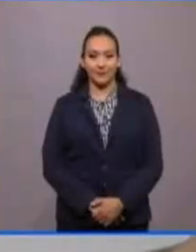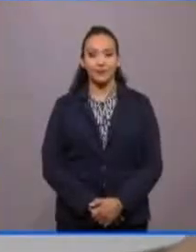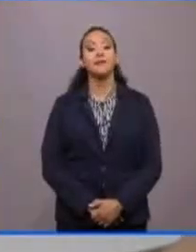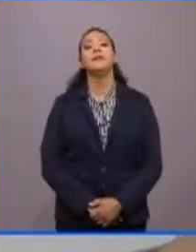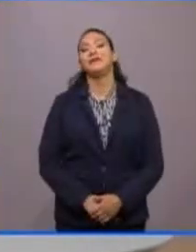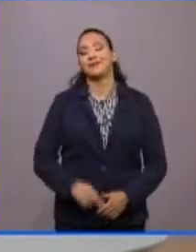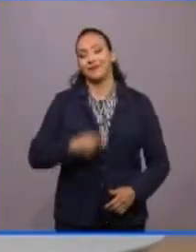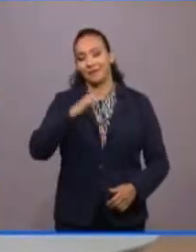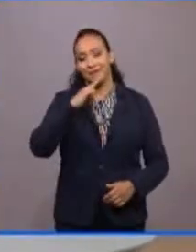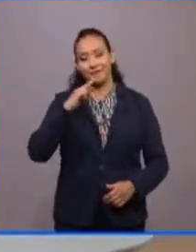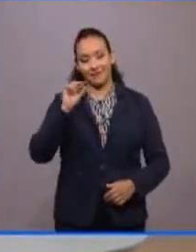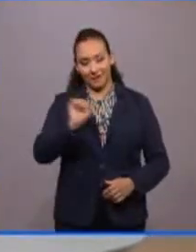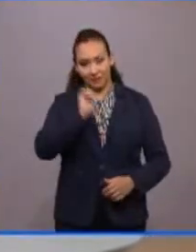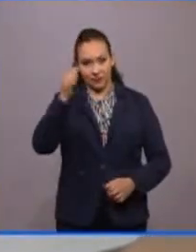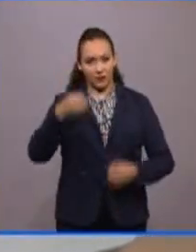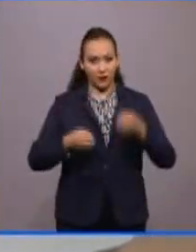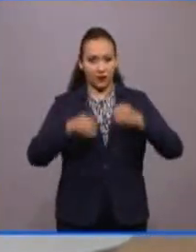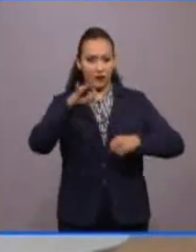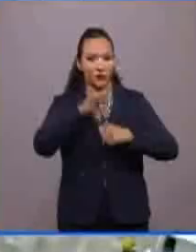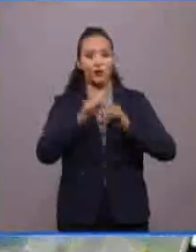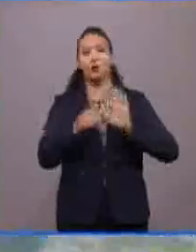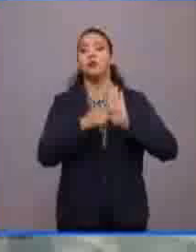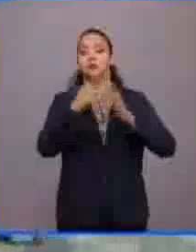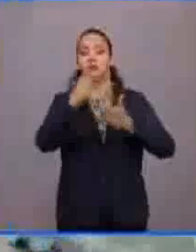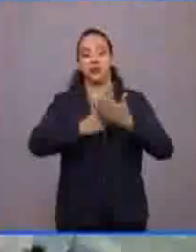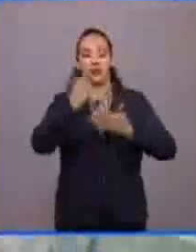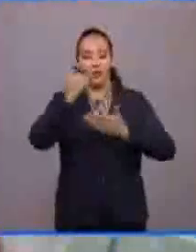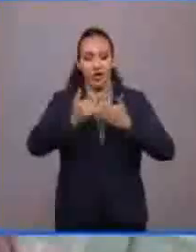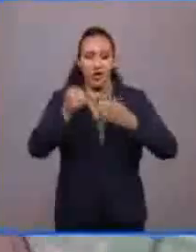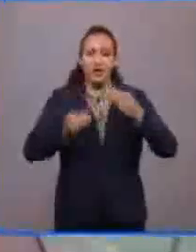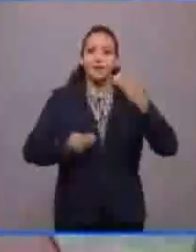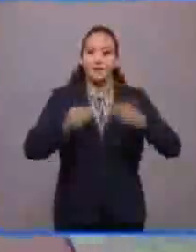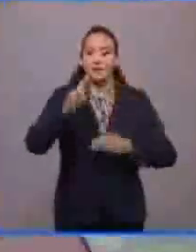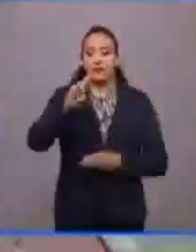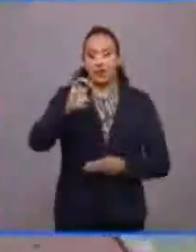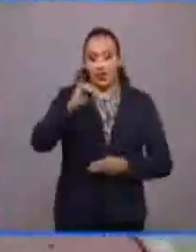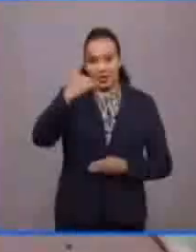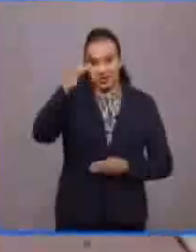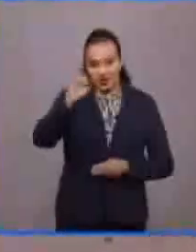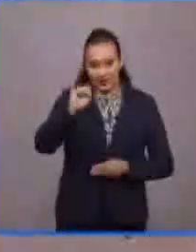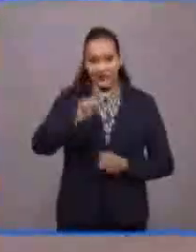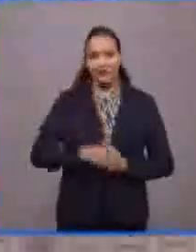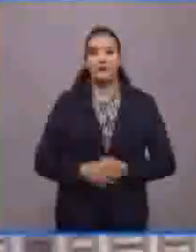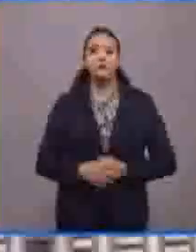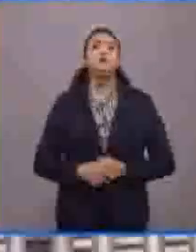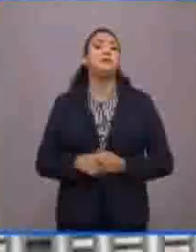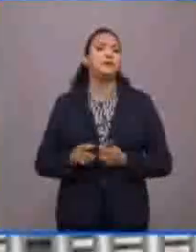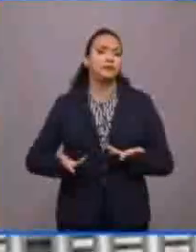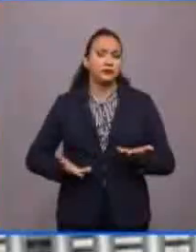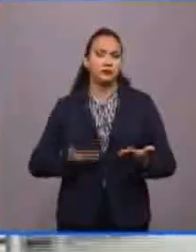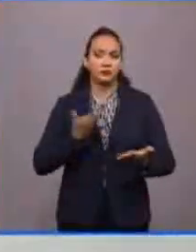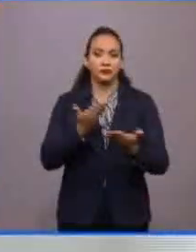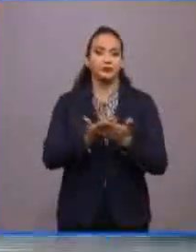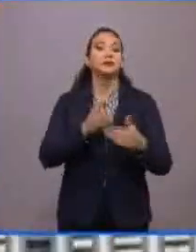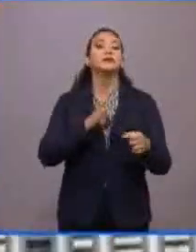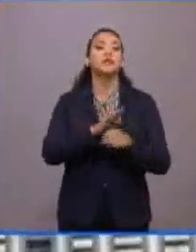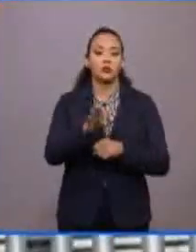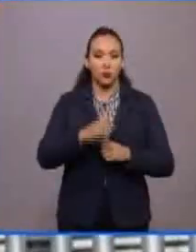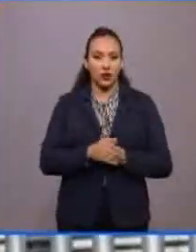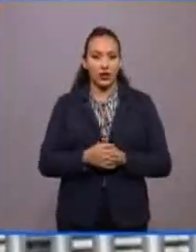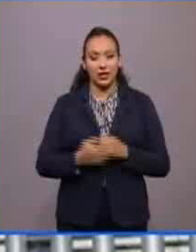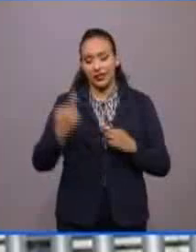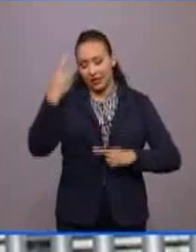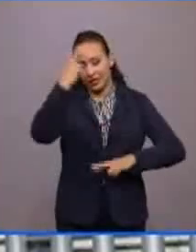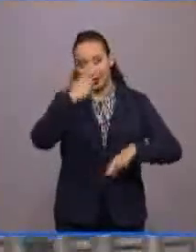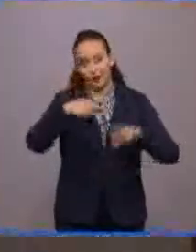En más noticias, el Tribunal Electoral dio a conocer el proyecto del magistrado Reyes Rodríguez Mondragón, con el que propone resolver el recurso